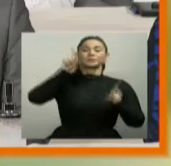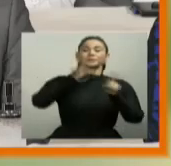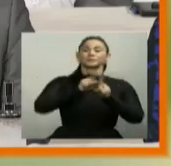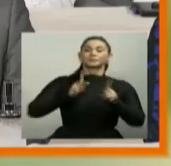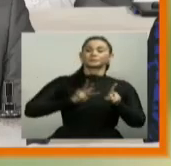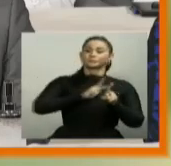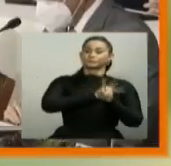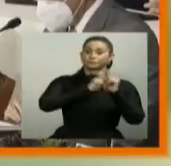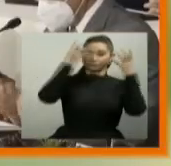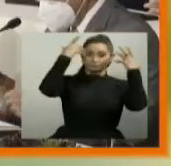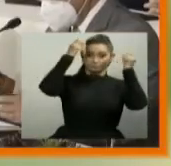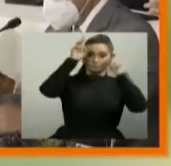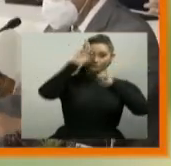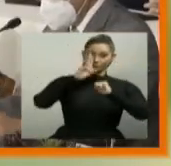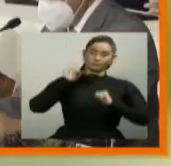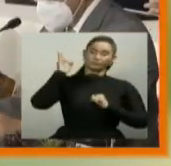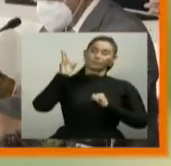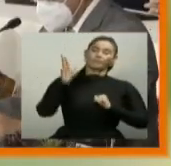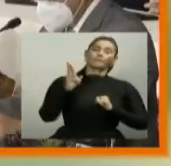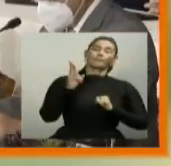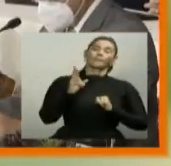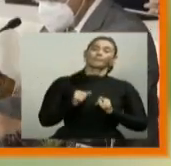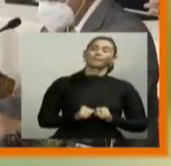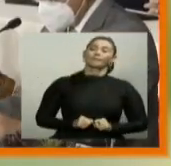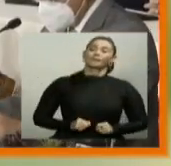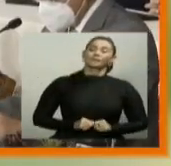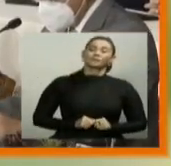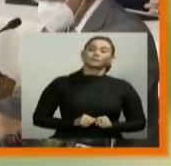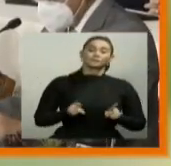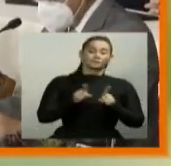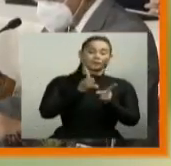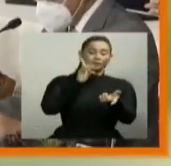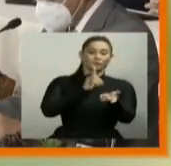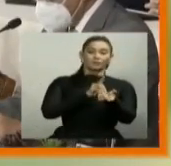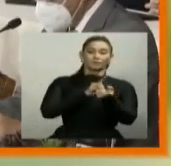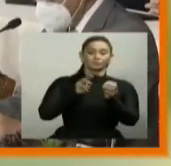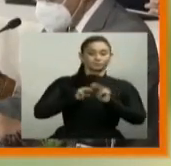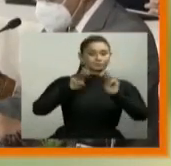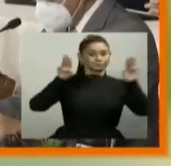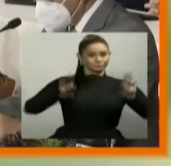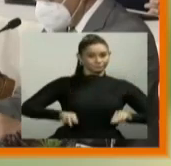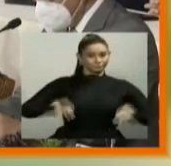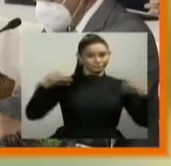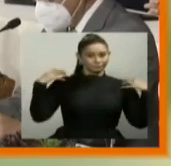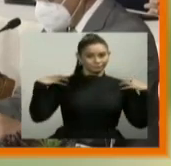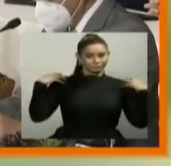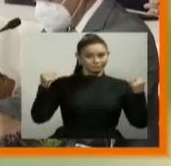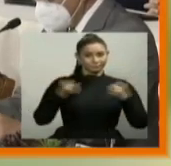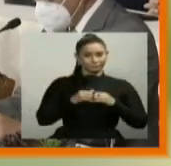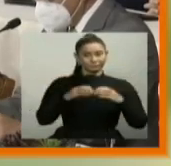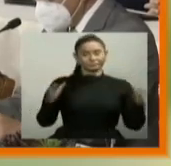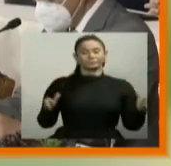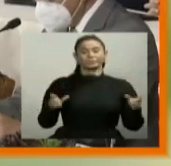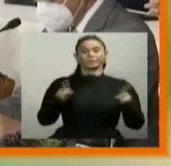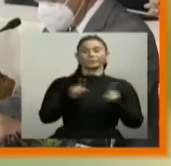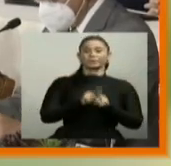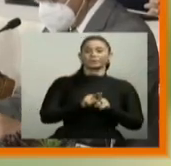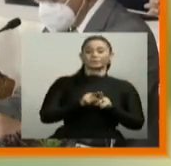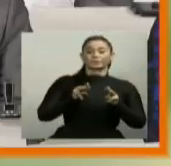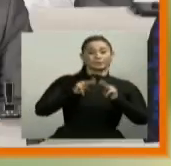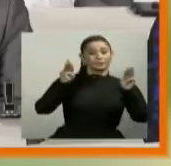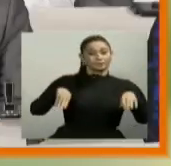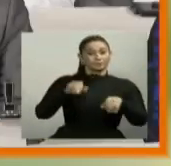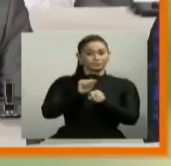tercera dosis, donde no hay una garantía, ni siquiera de la segunda, ni de la primera hay garantías, mucho menos de una tercera